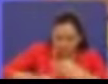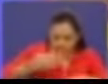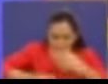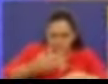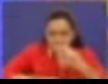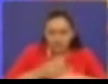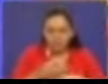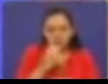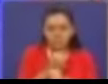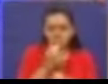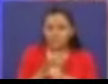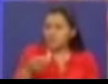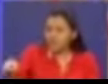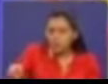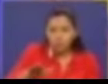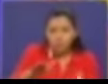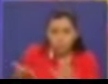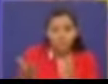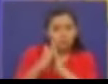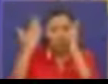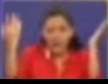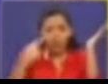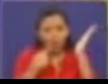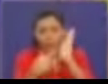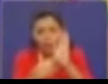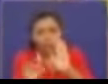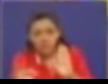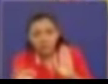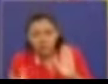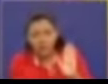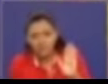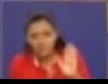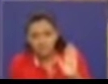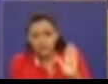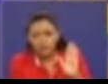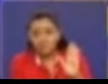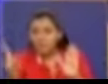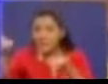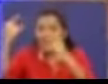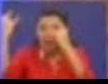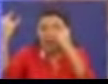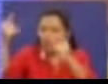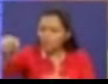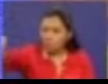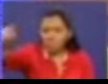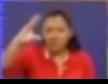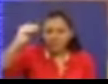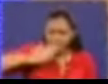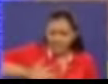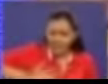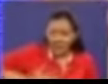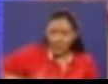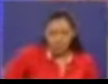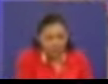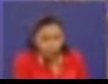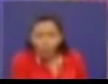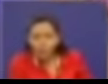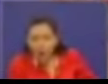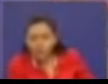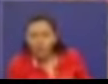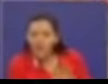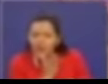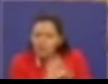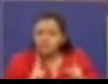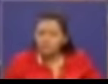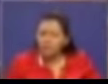no salían en los titulares de los periódicos y jamás vi a la burguesía de luto por tanto muerto por falta de acceso a